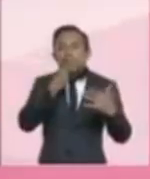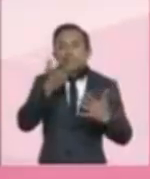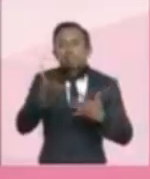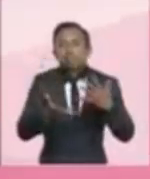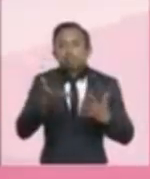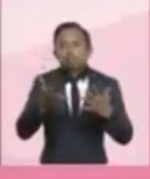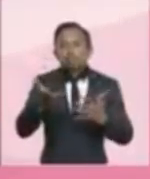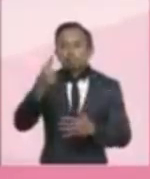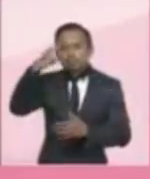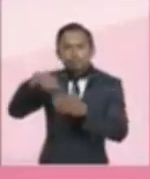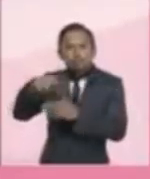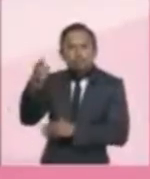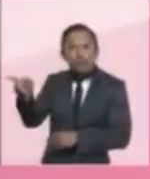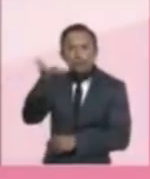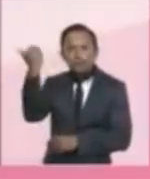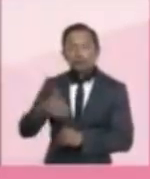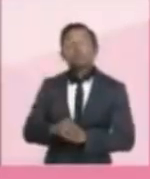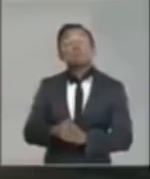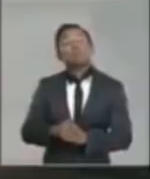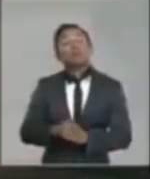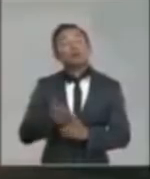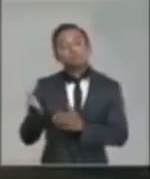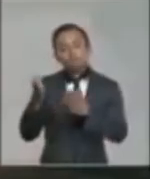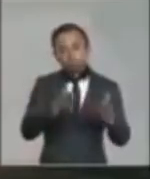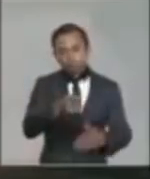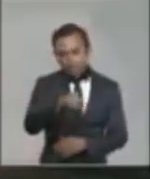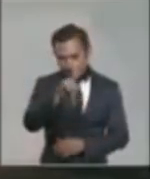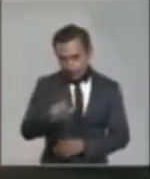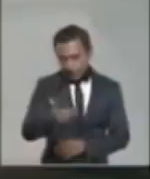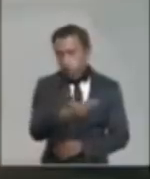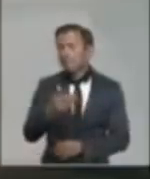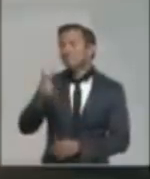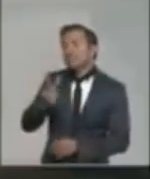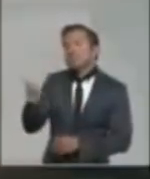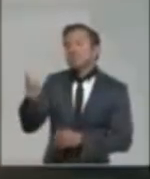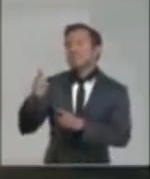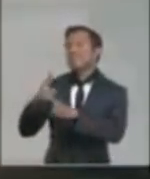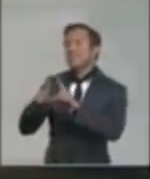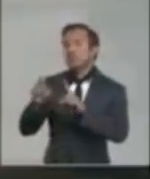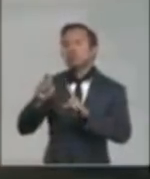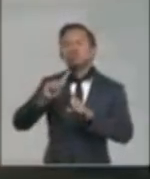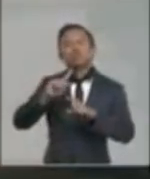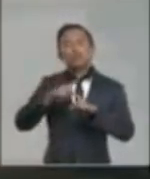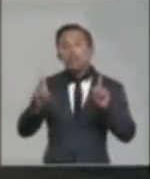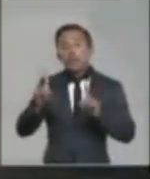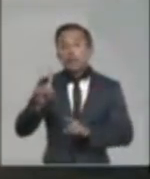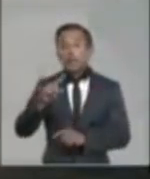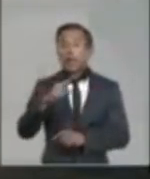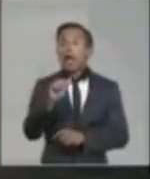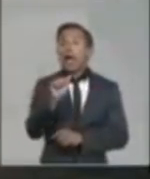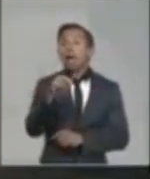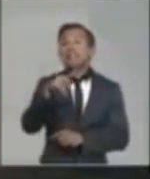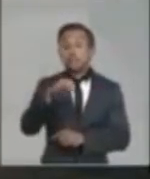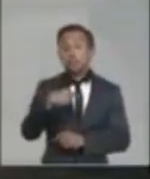Margarita Zavala. Sí, son definiciones y son realmente diferencias de fondo. Yo digo que no a la amnistía, digo que no